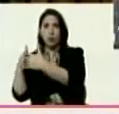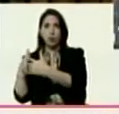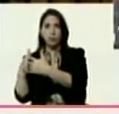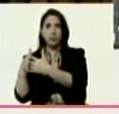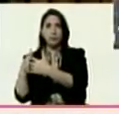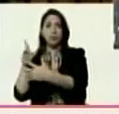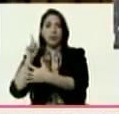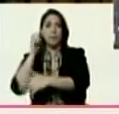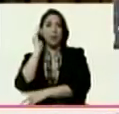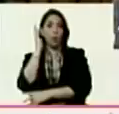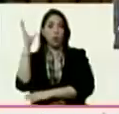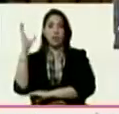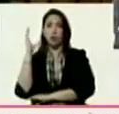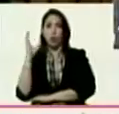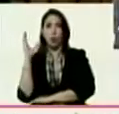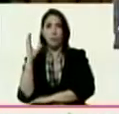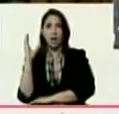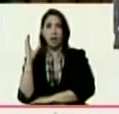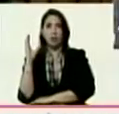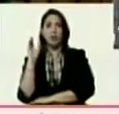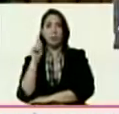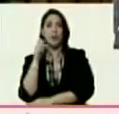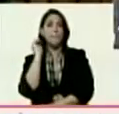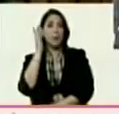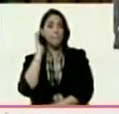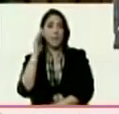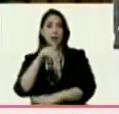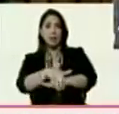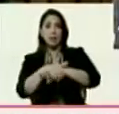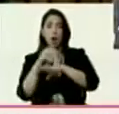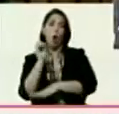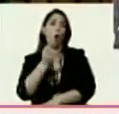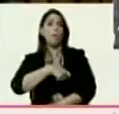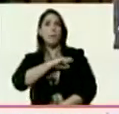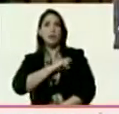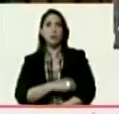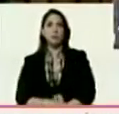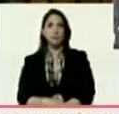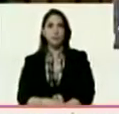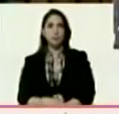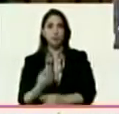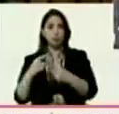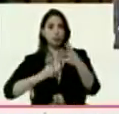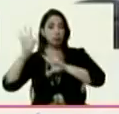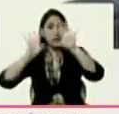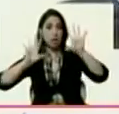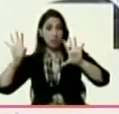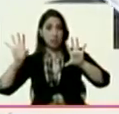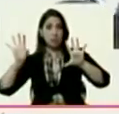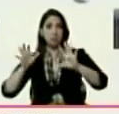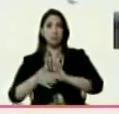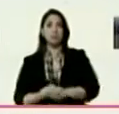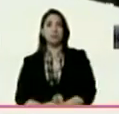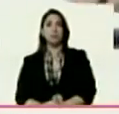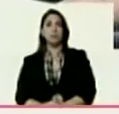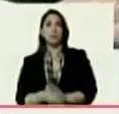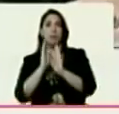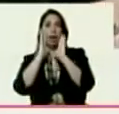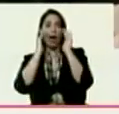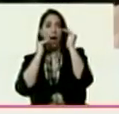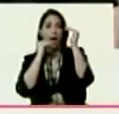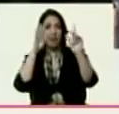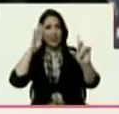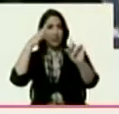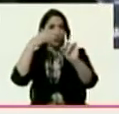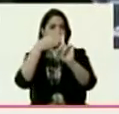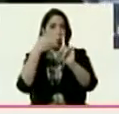el Congreso colombiano, en el Parlamento inglés o en el español, entre otros. En atención a